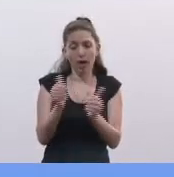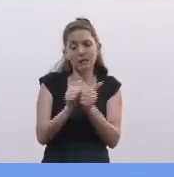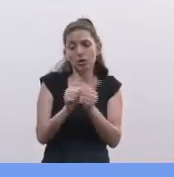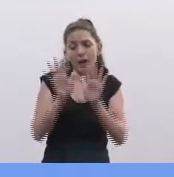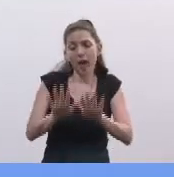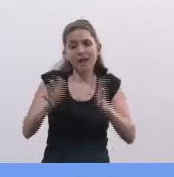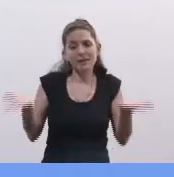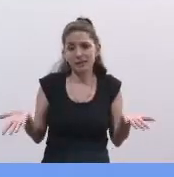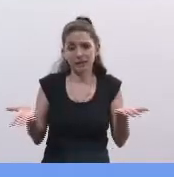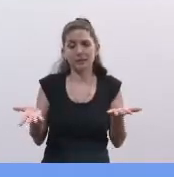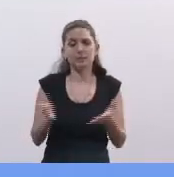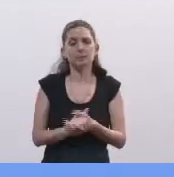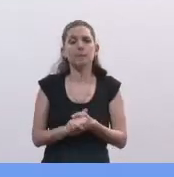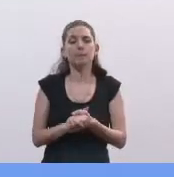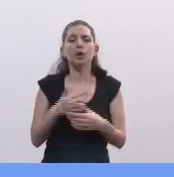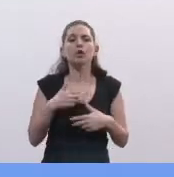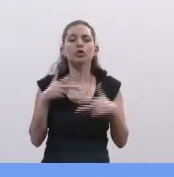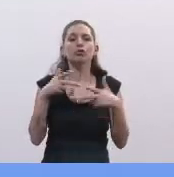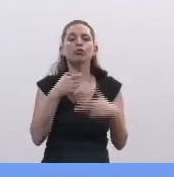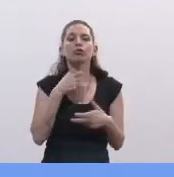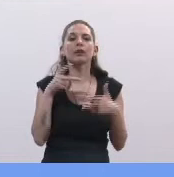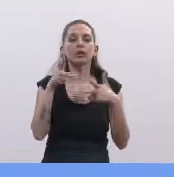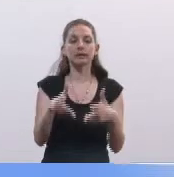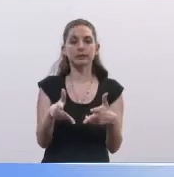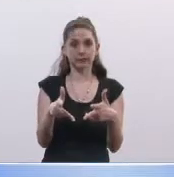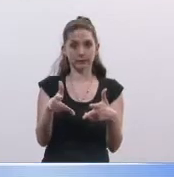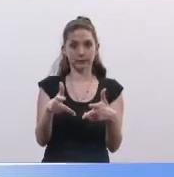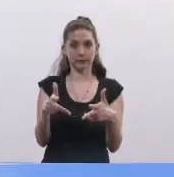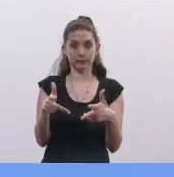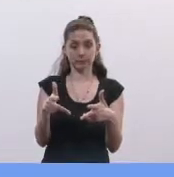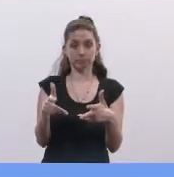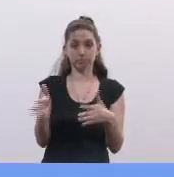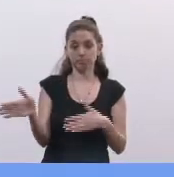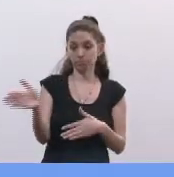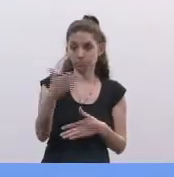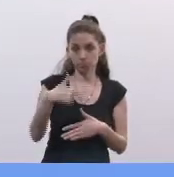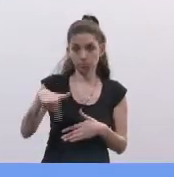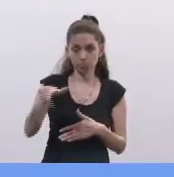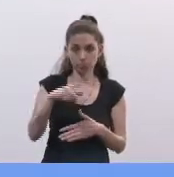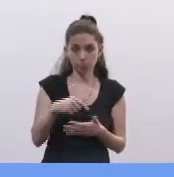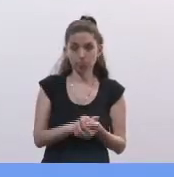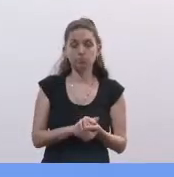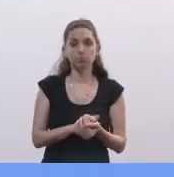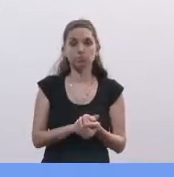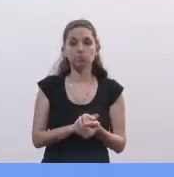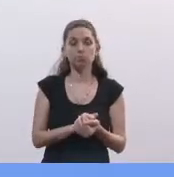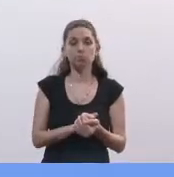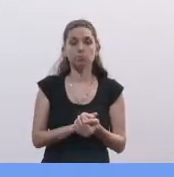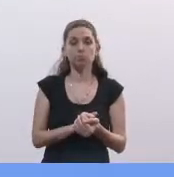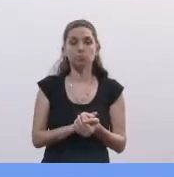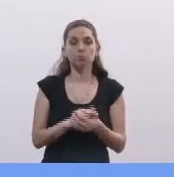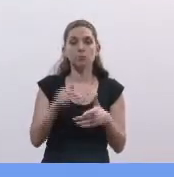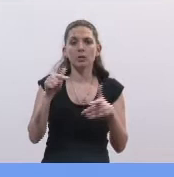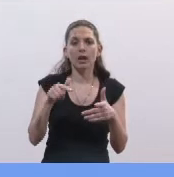Y está. Y entonces yo quiero a quienes hoy a la tarde han, de alguna